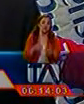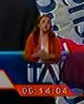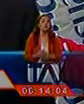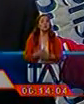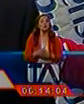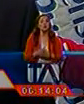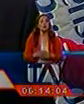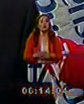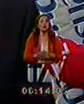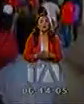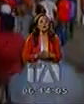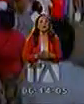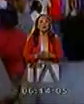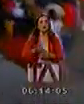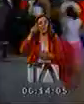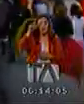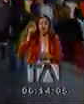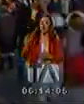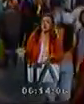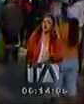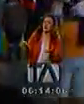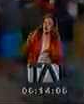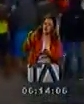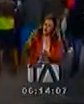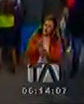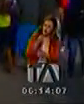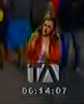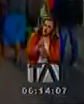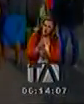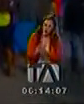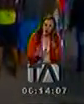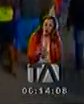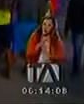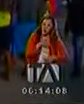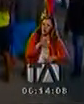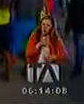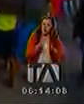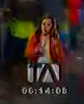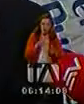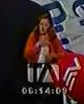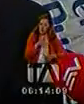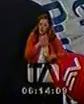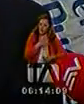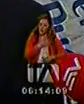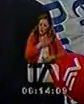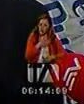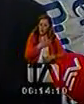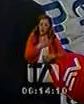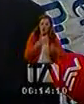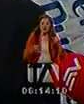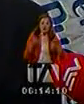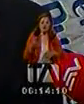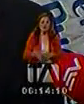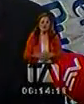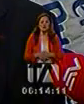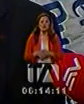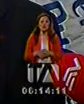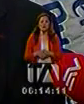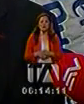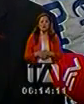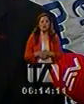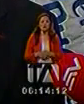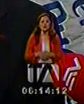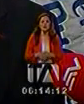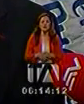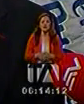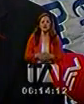Y en ese sentido instó al gobierno a hacer lo necesario para devolver la confianza en el sistema de justicia. Esa confianza que genera el Estado a través de las